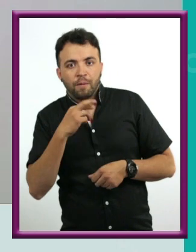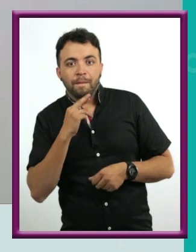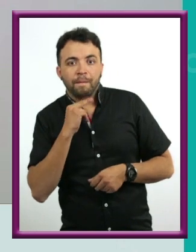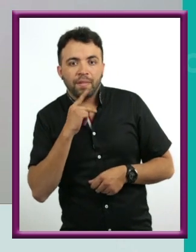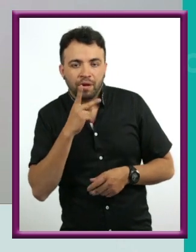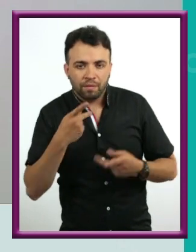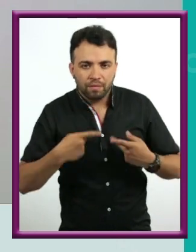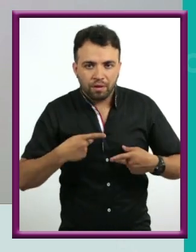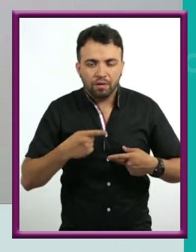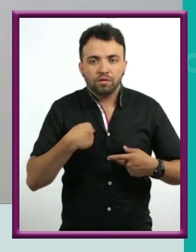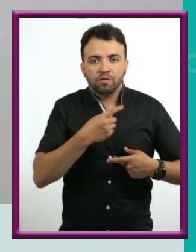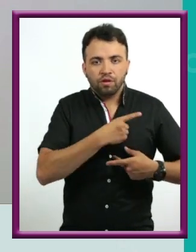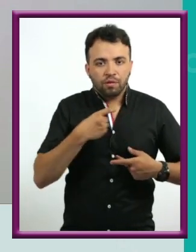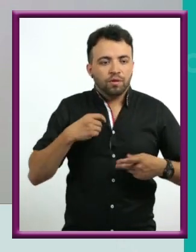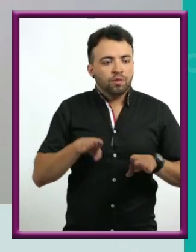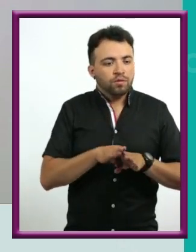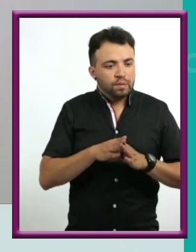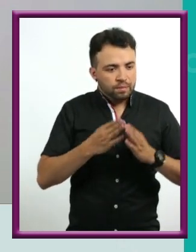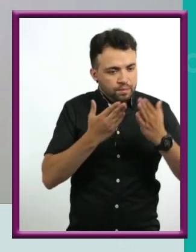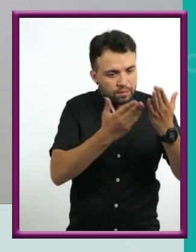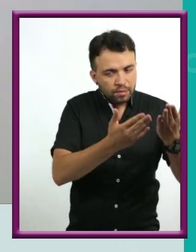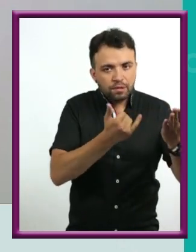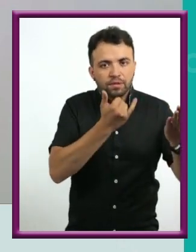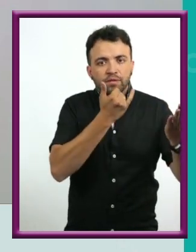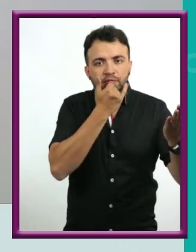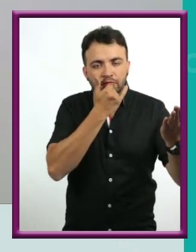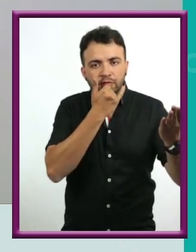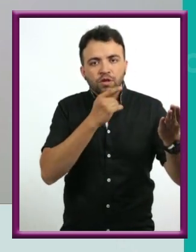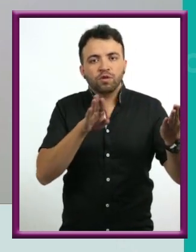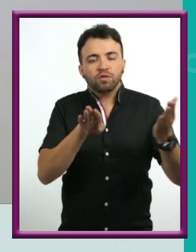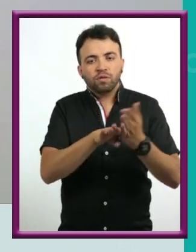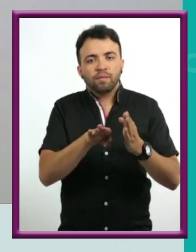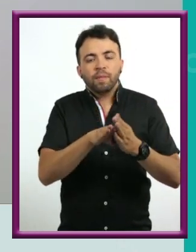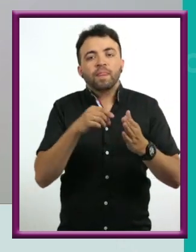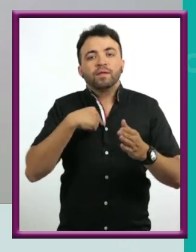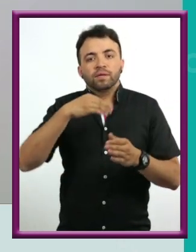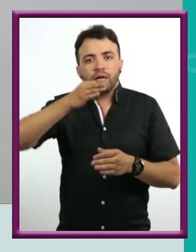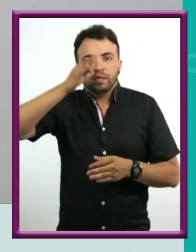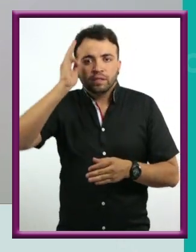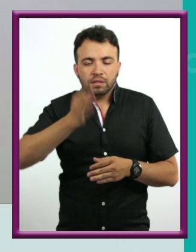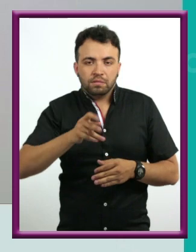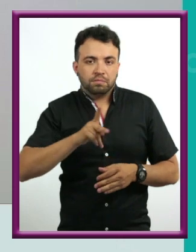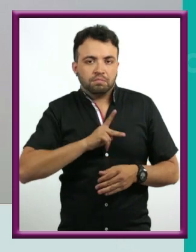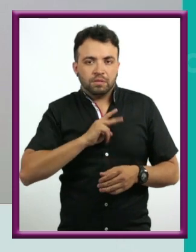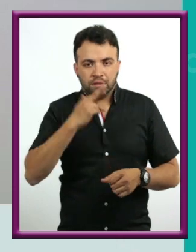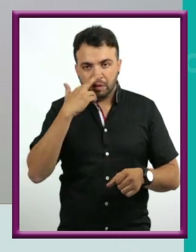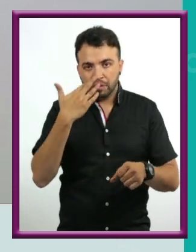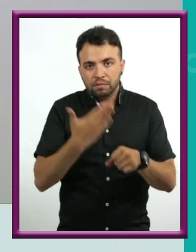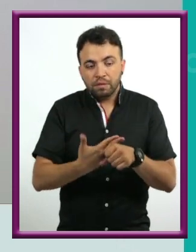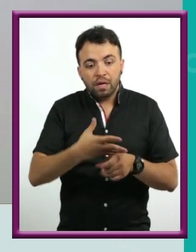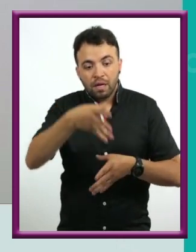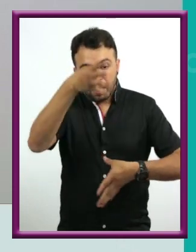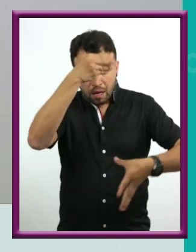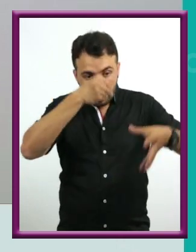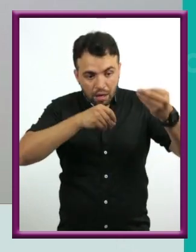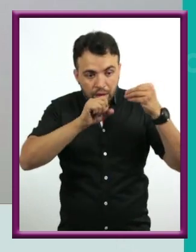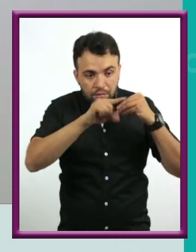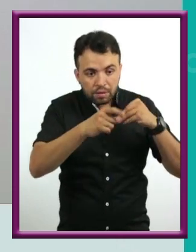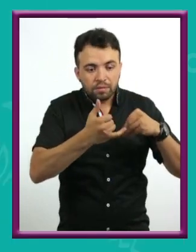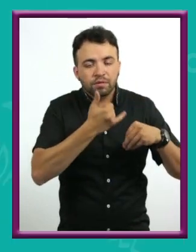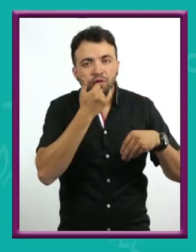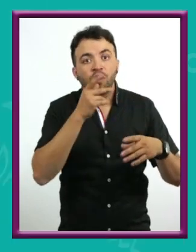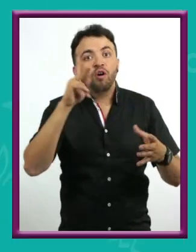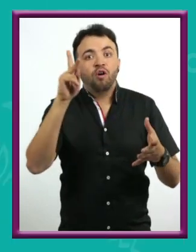pedir disculpas, aceptar nuestra responsabilidad y aprender de nuestros errores para no volver a